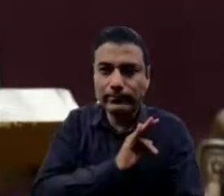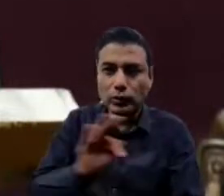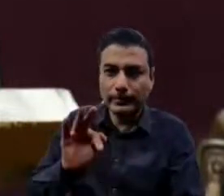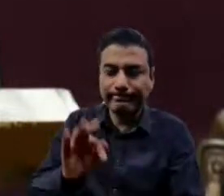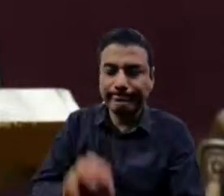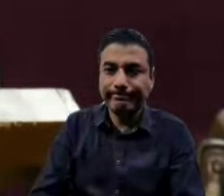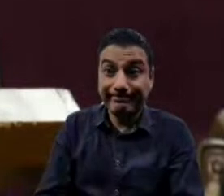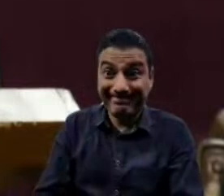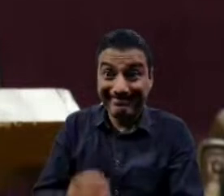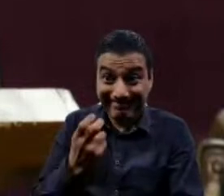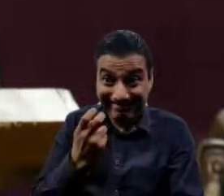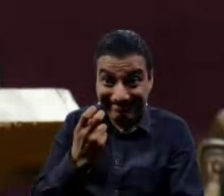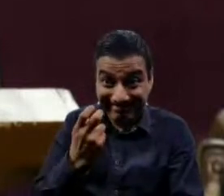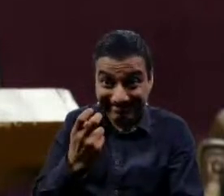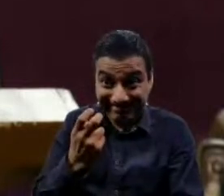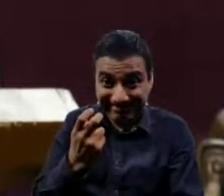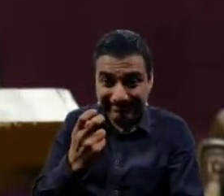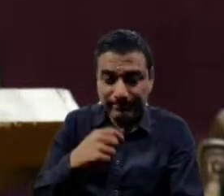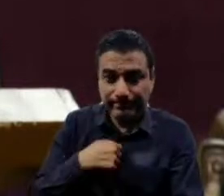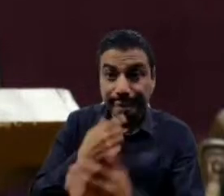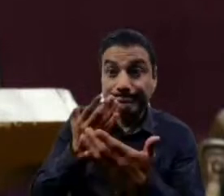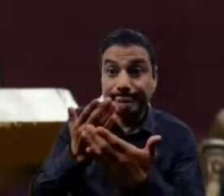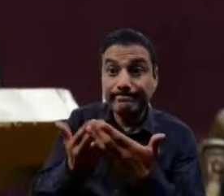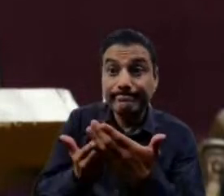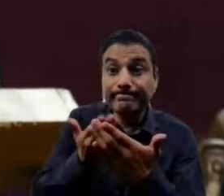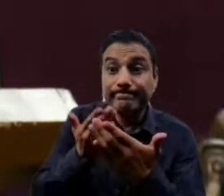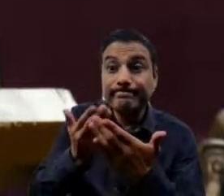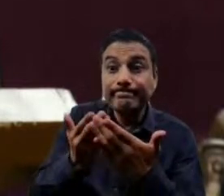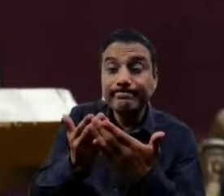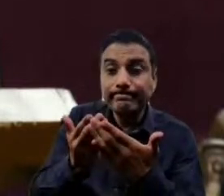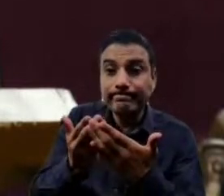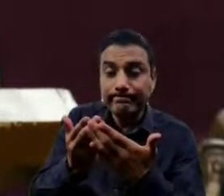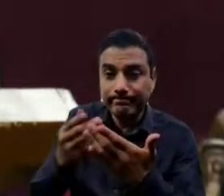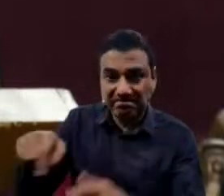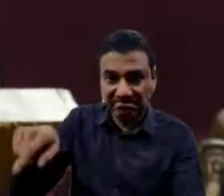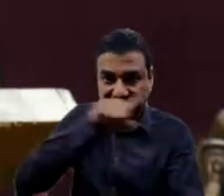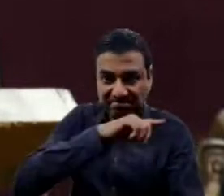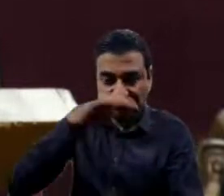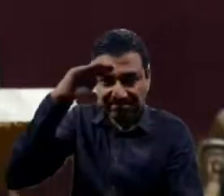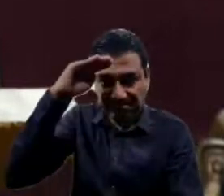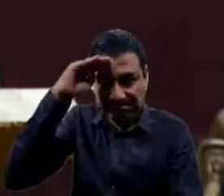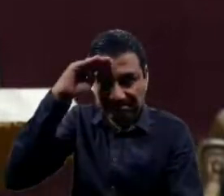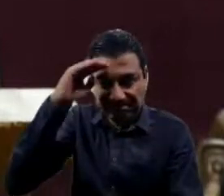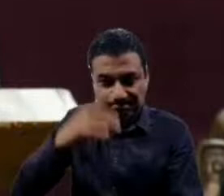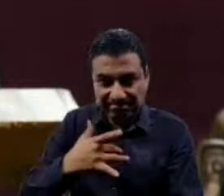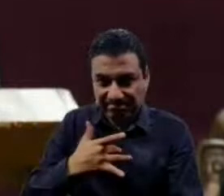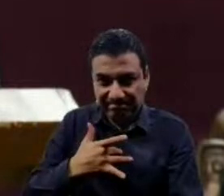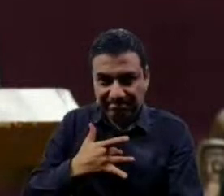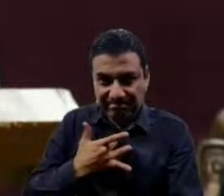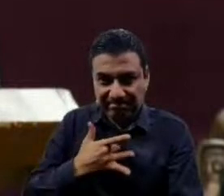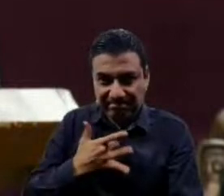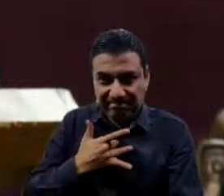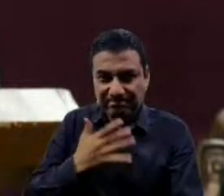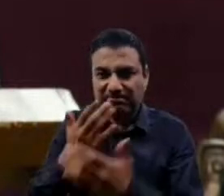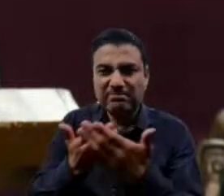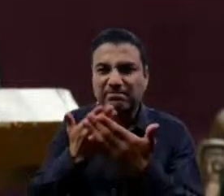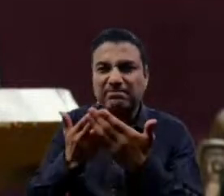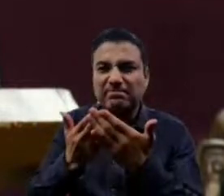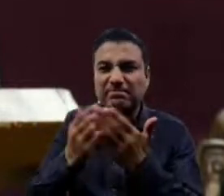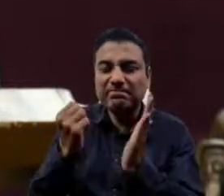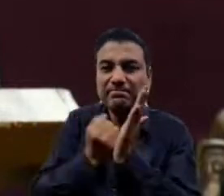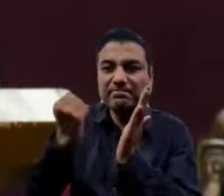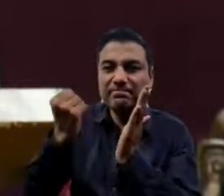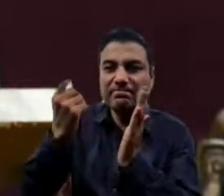anteriormente expuesto, someto a la más alta consideración de esta legislatura la siguiente iniciativa con proyecto